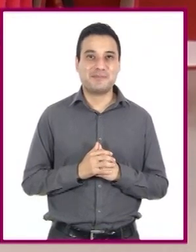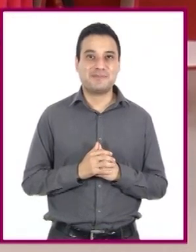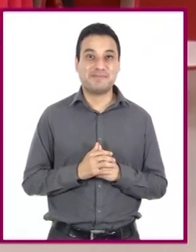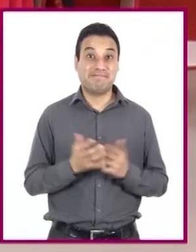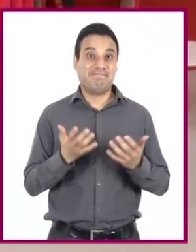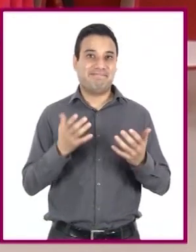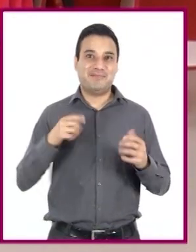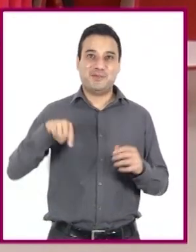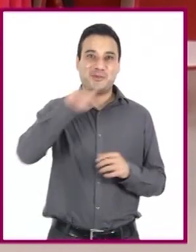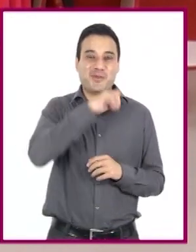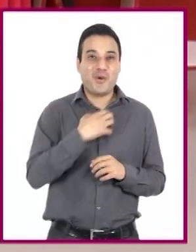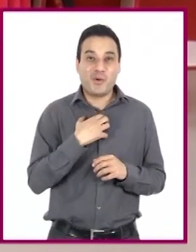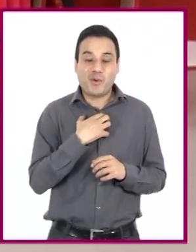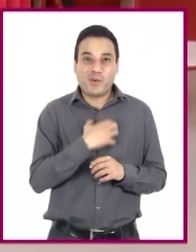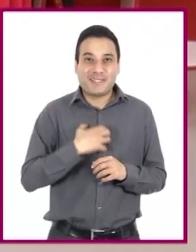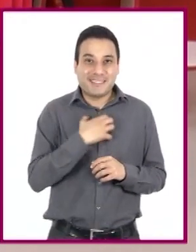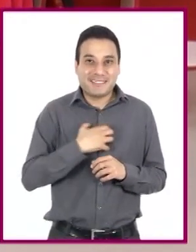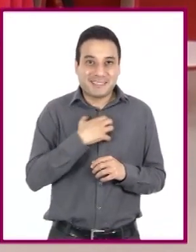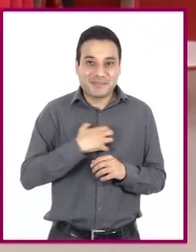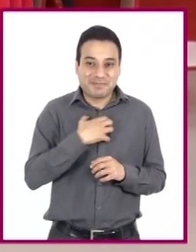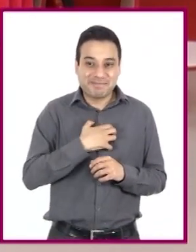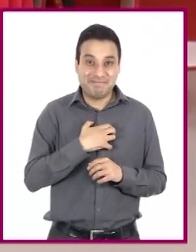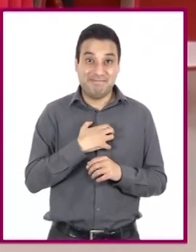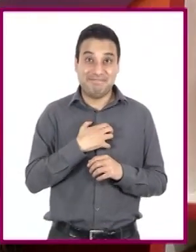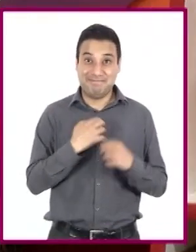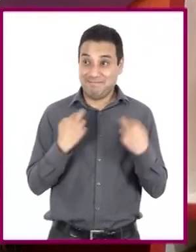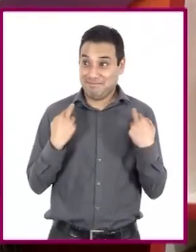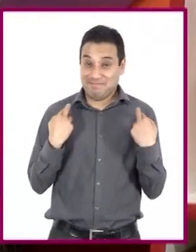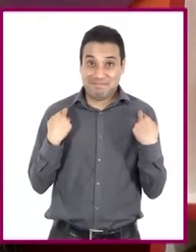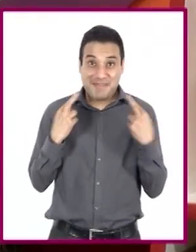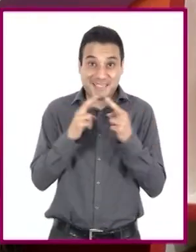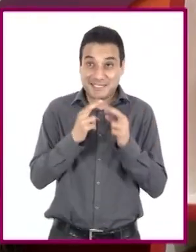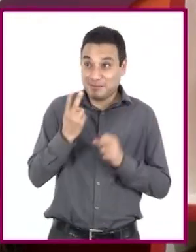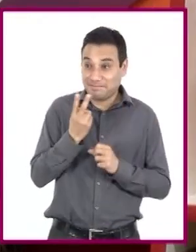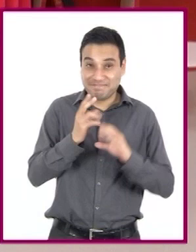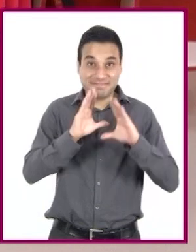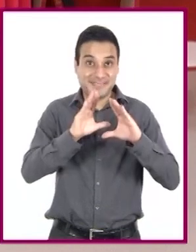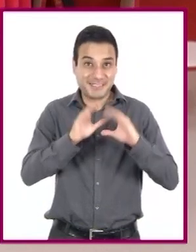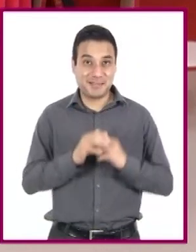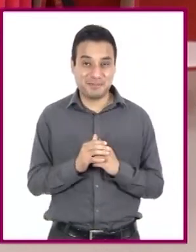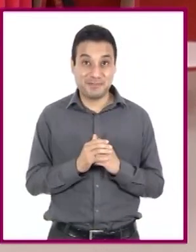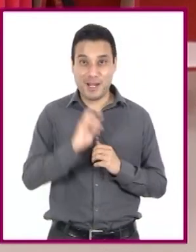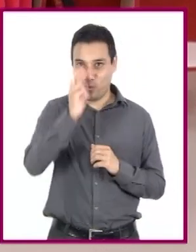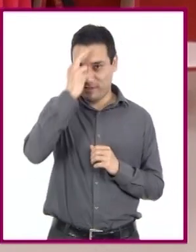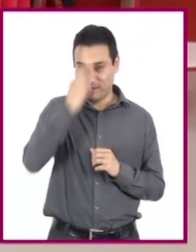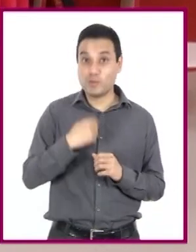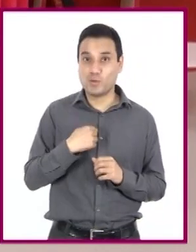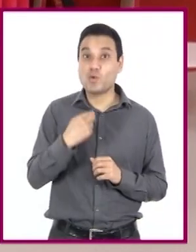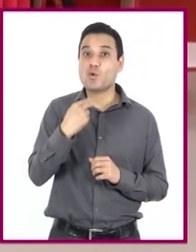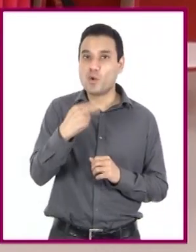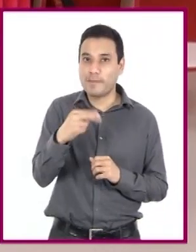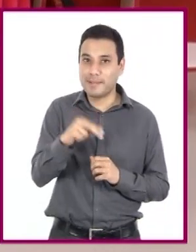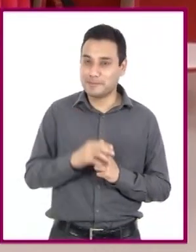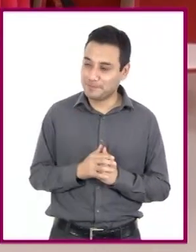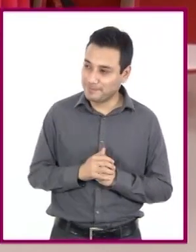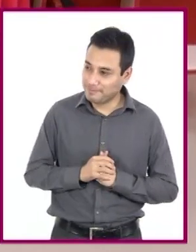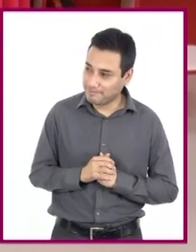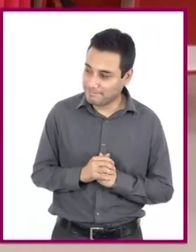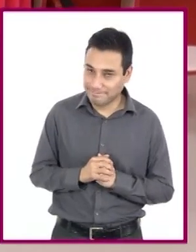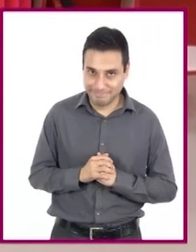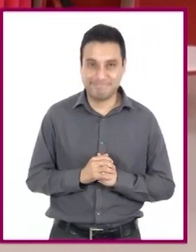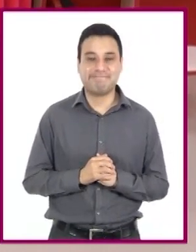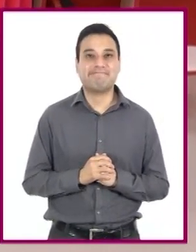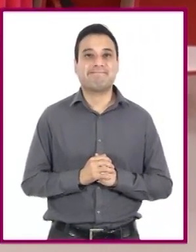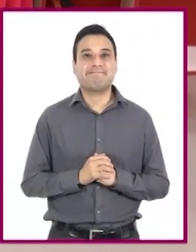muy contentas de poder ser sus profesoras del día de hoy. Recuerden que soy la profesora Ana Gabriela